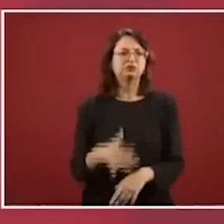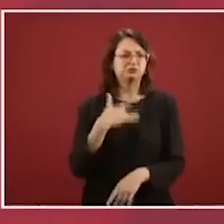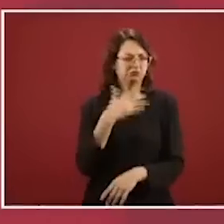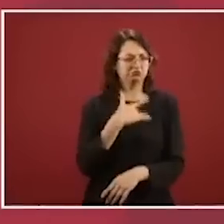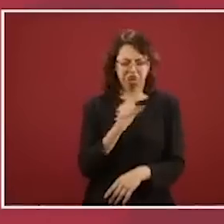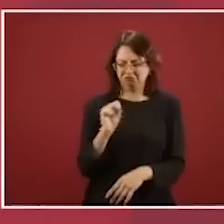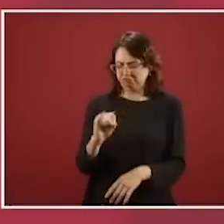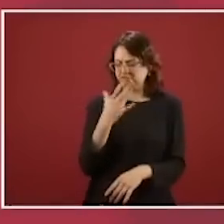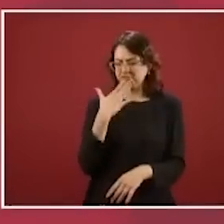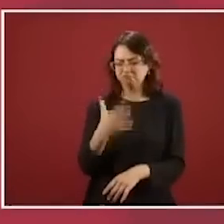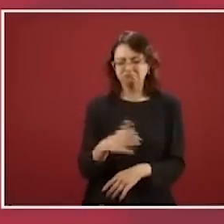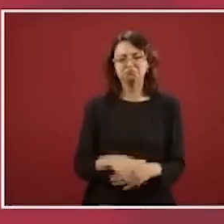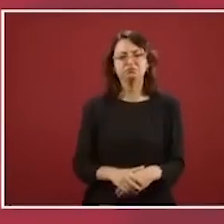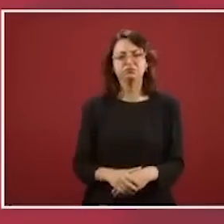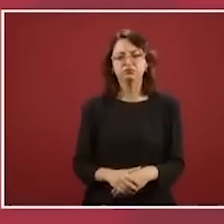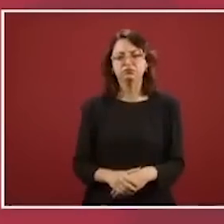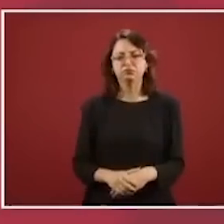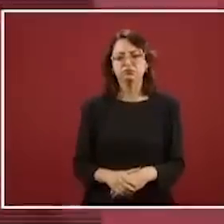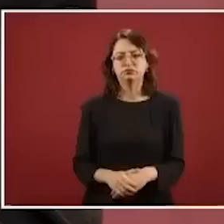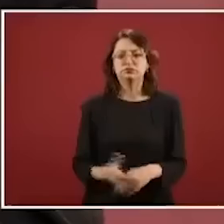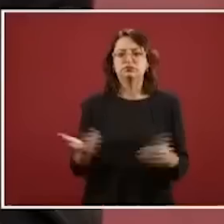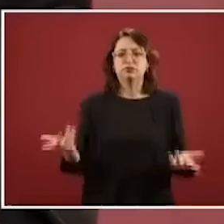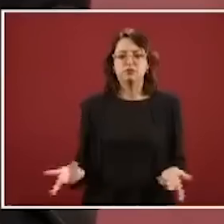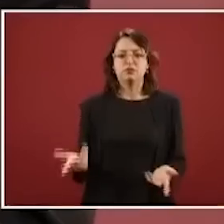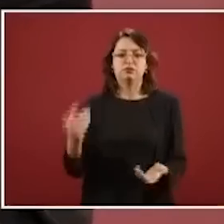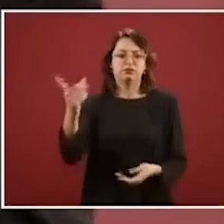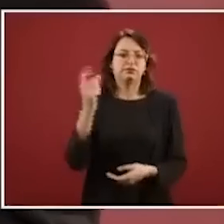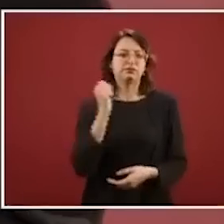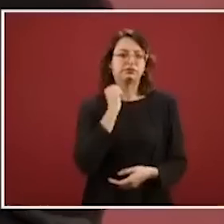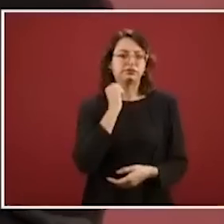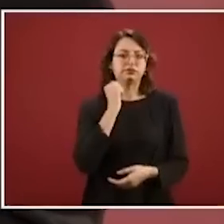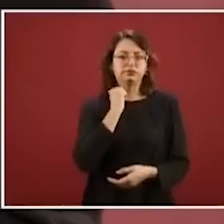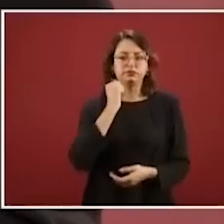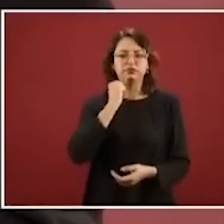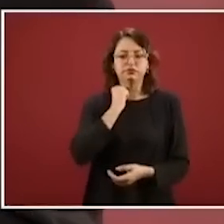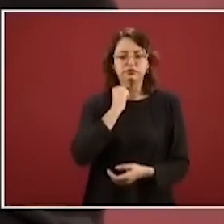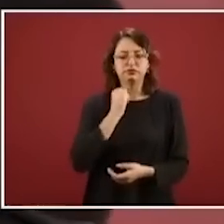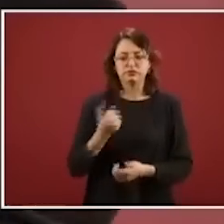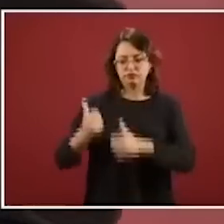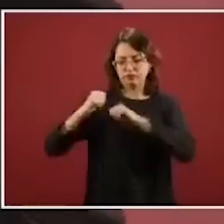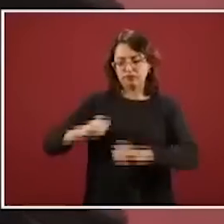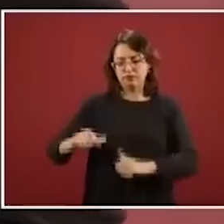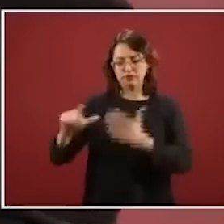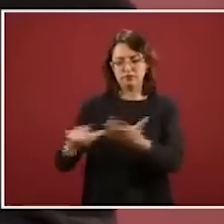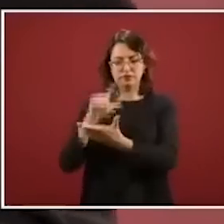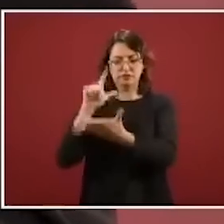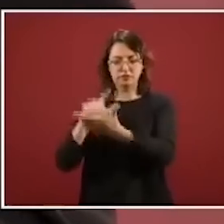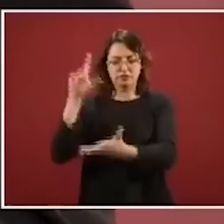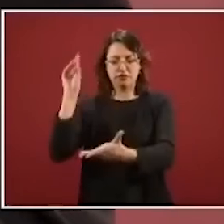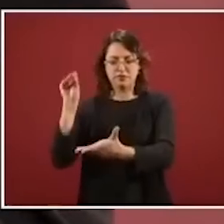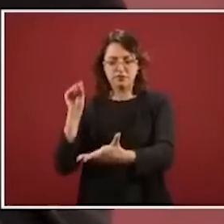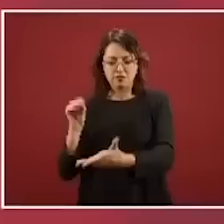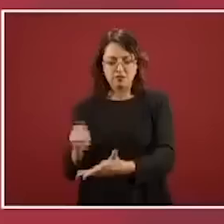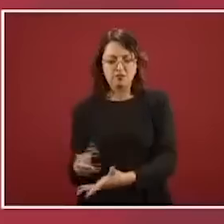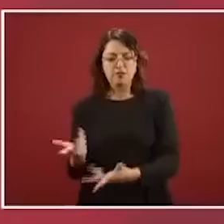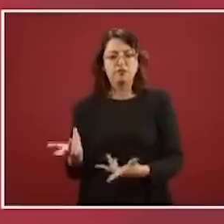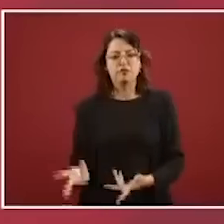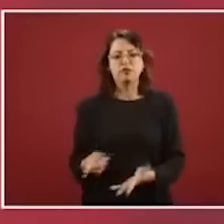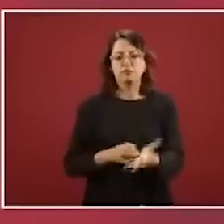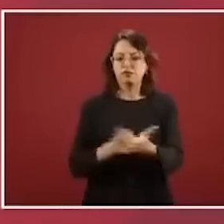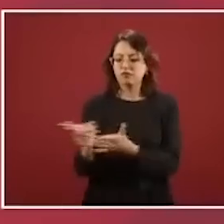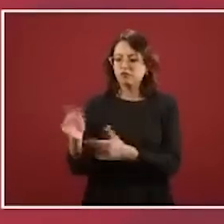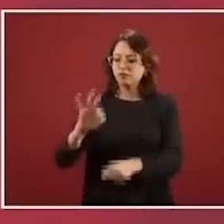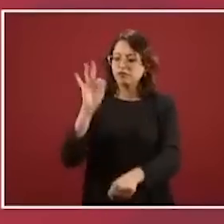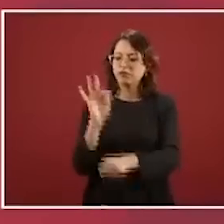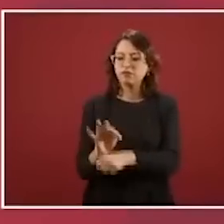que así sea, son las preocupaciones del legislativo, preguntas como, por ejemplo, ¿cómo vamos a garantizar los derechos